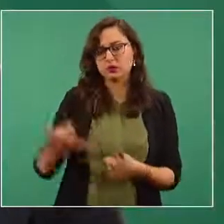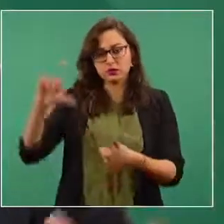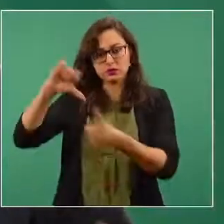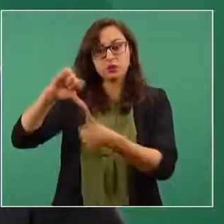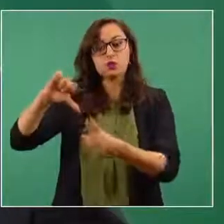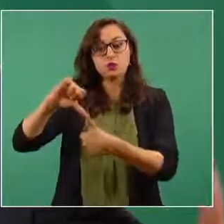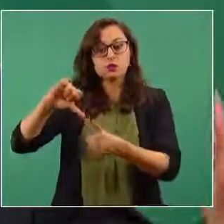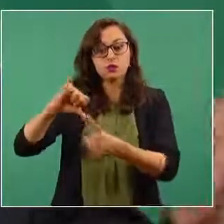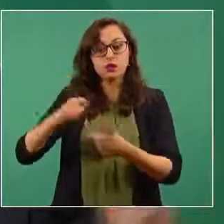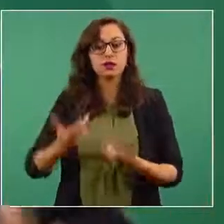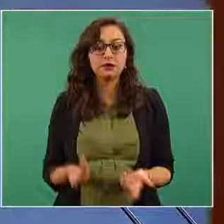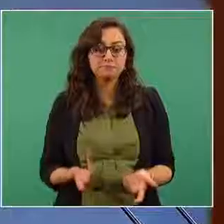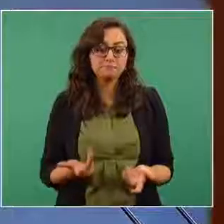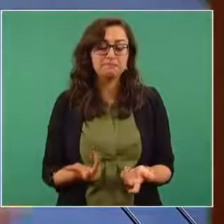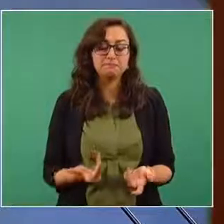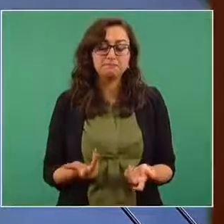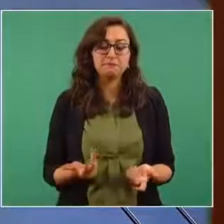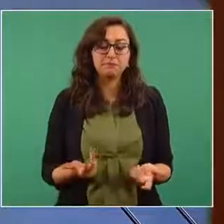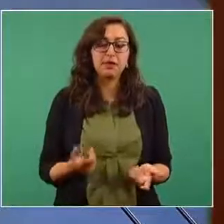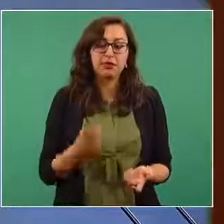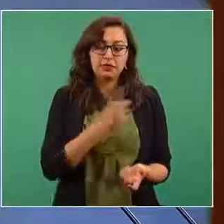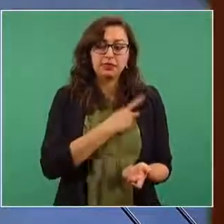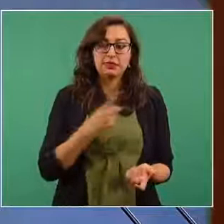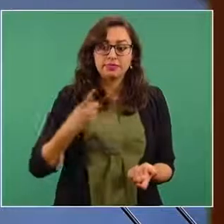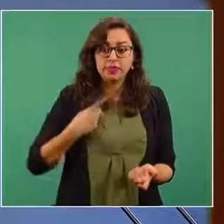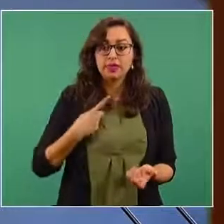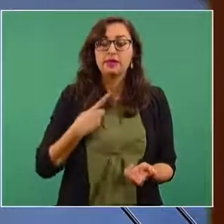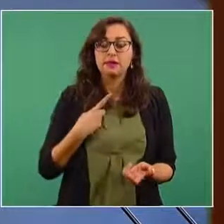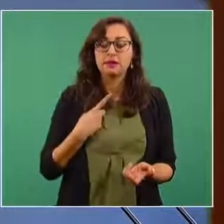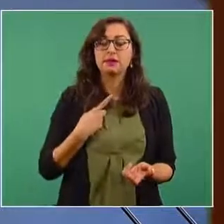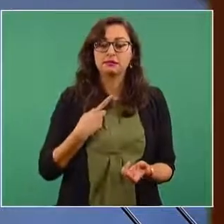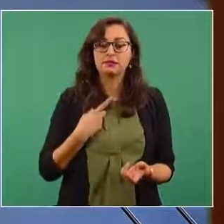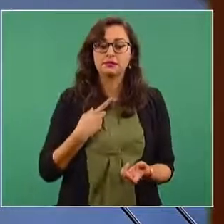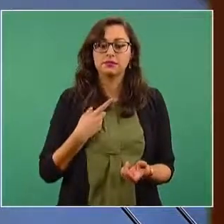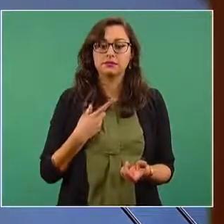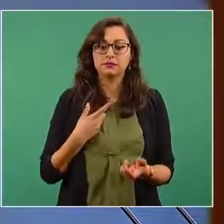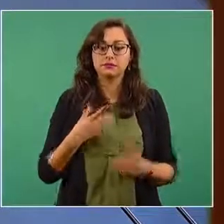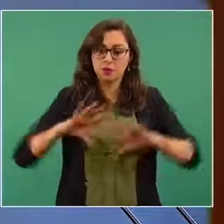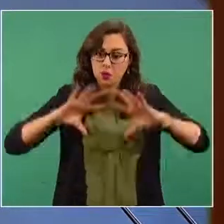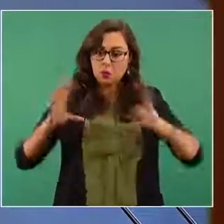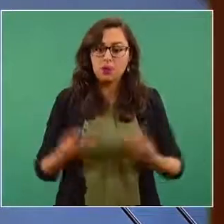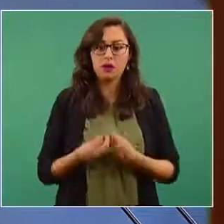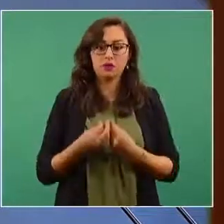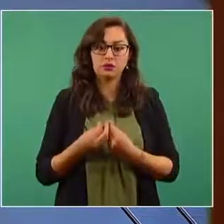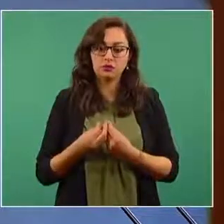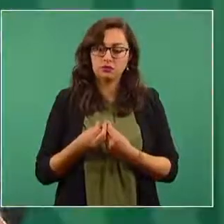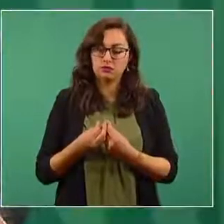centroamericanos. Entonces, tiene que atenderse de manera